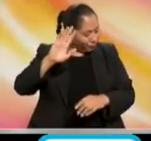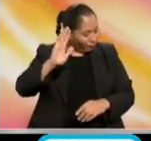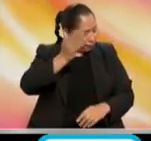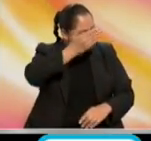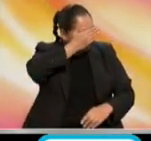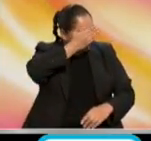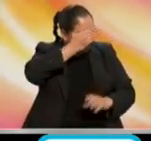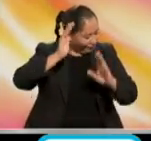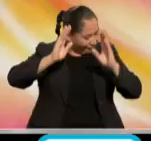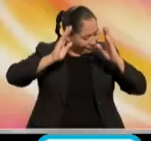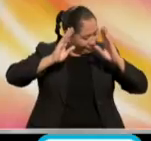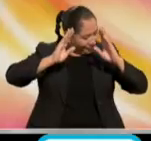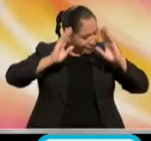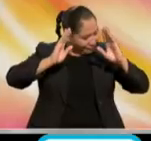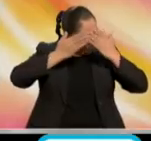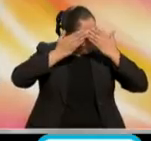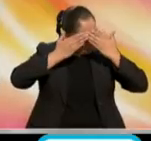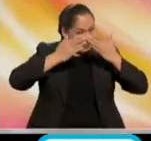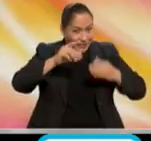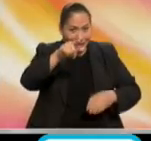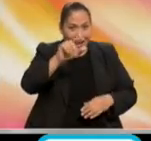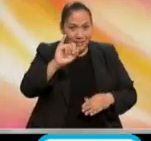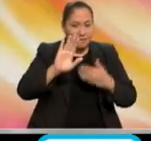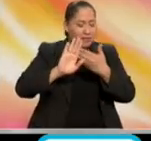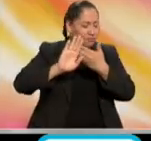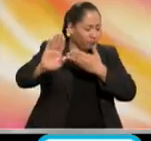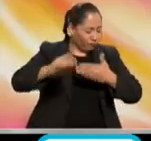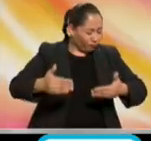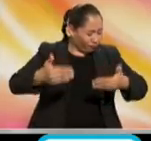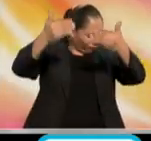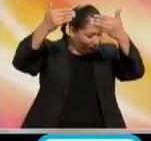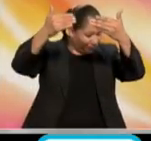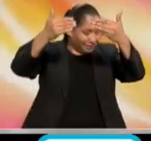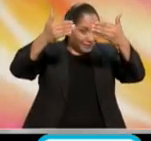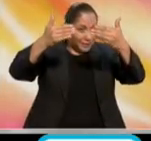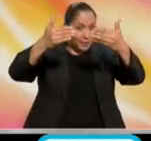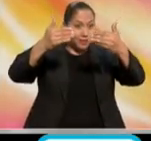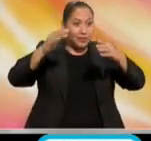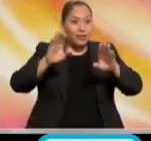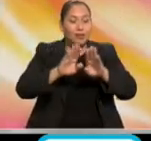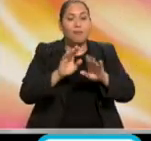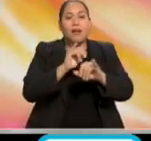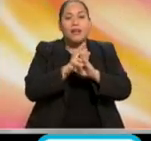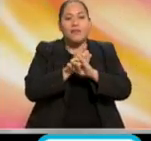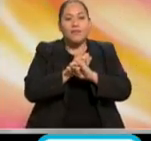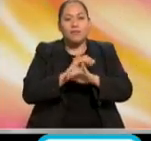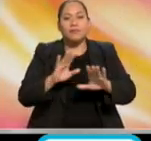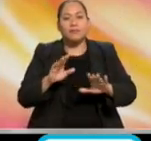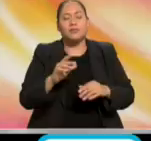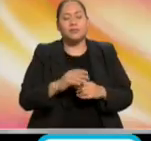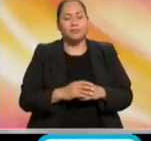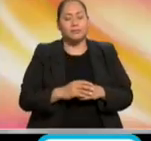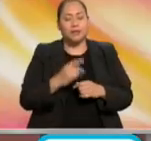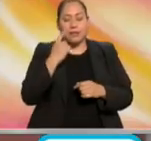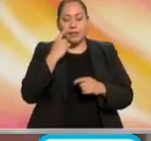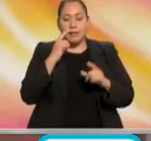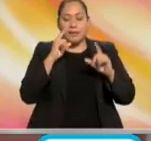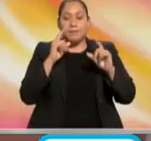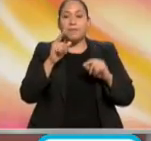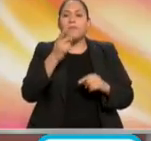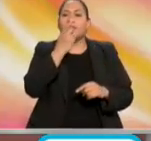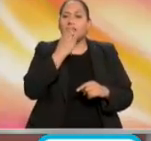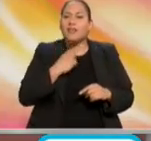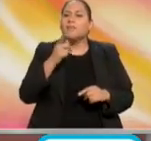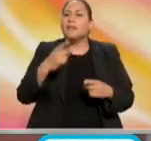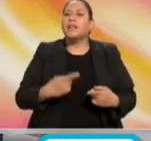barrera, Miriam? Lo puedes usar como una barrera. Lo puedes usar como un direccionador de información. ¿Qué pasa cuando te dicen, a ver, dime en